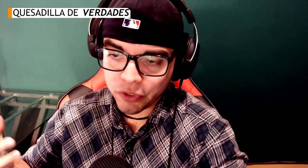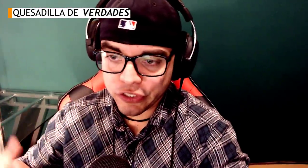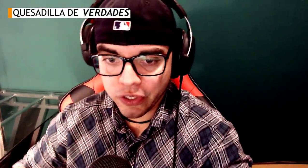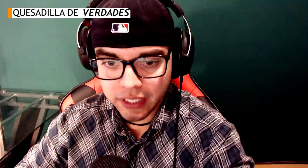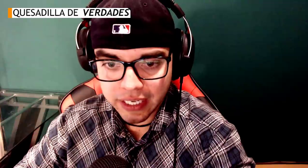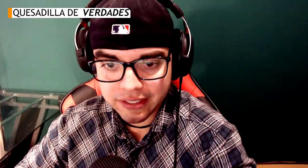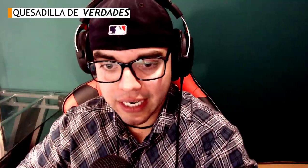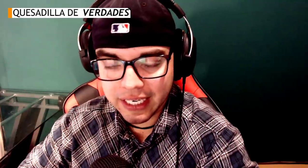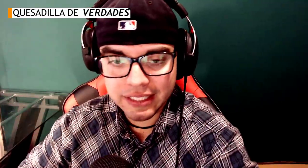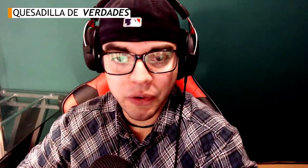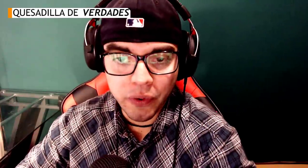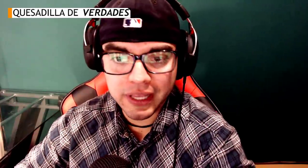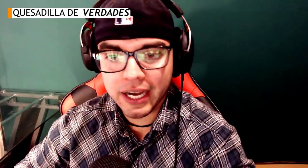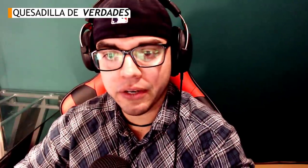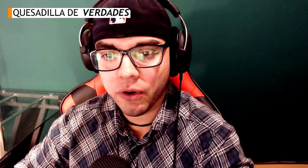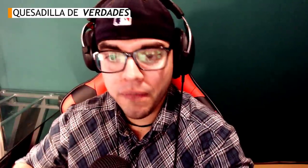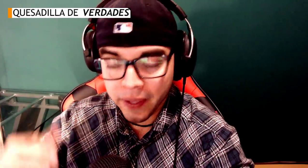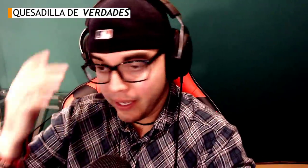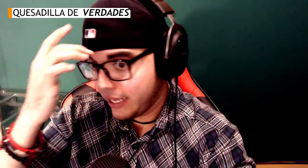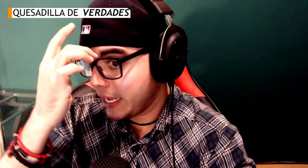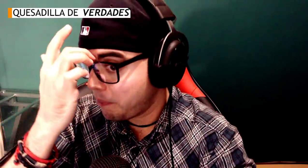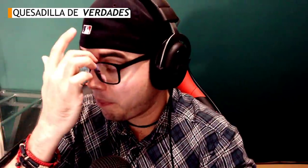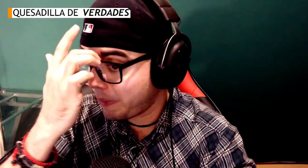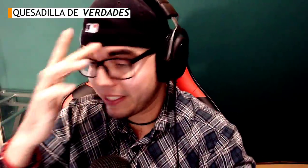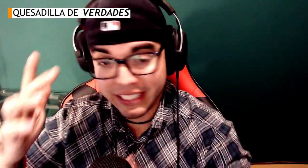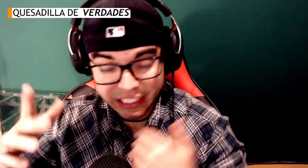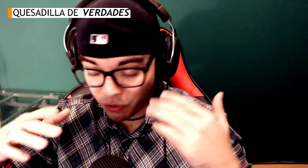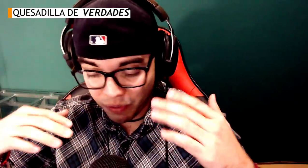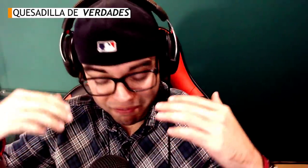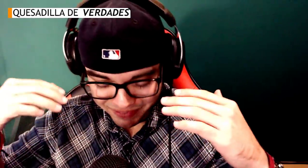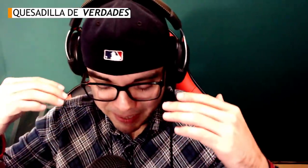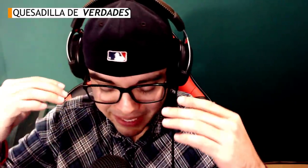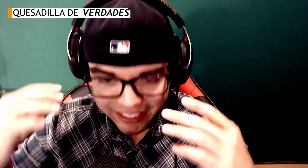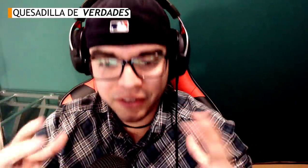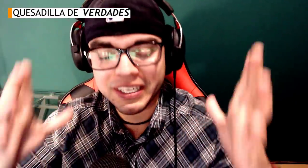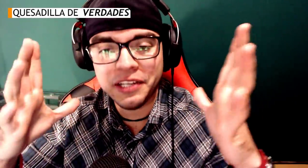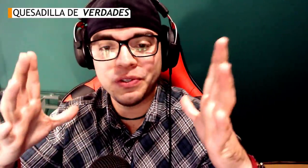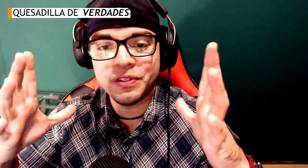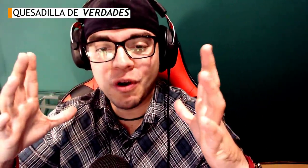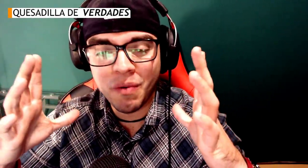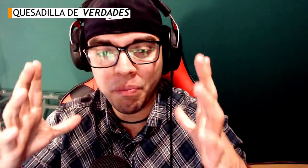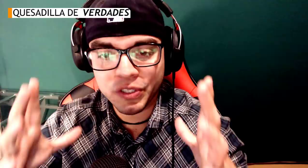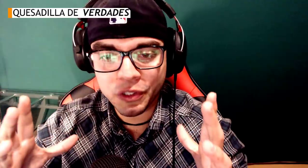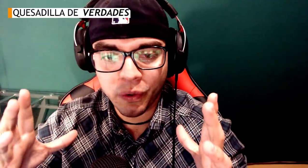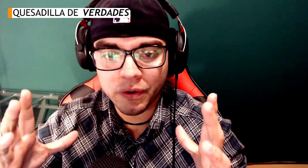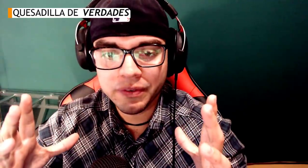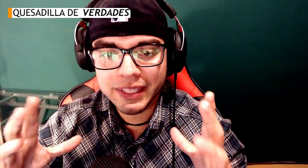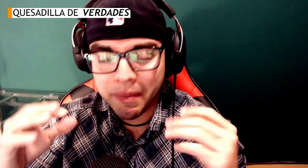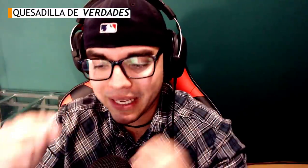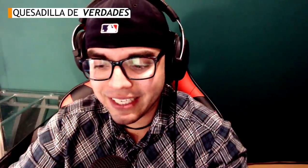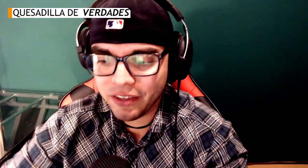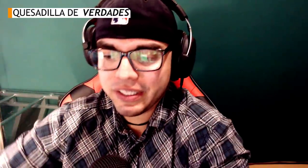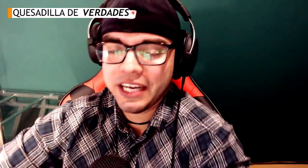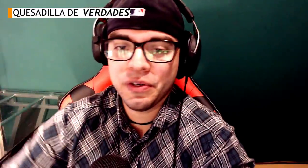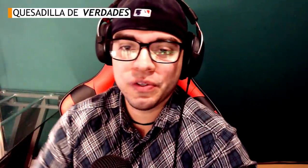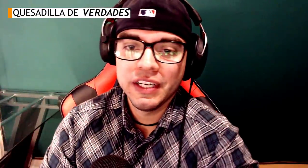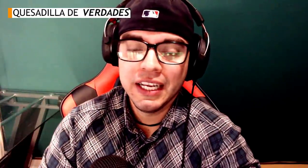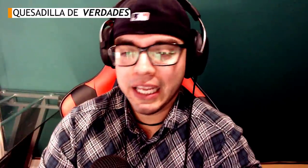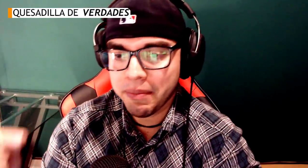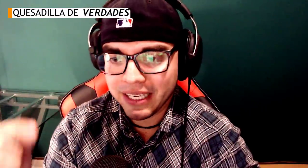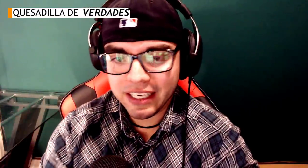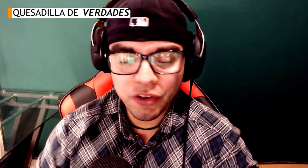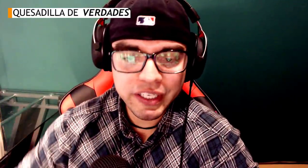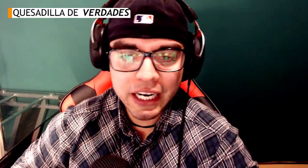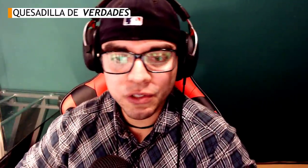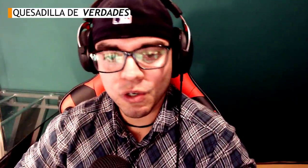como oposición de Salinas de Gortari, ¿no? Y son demasiados años como opositor, demasiados años